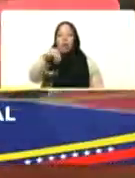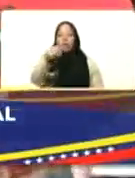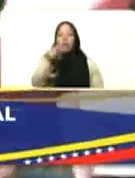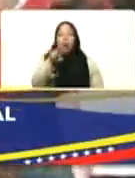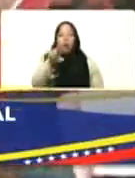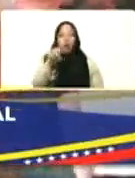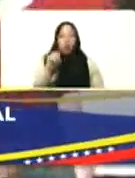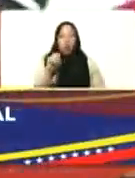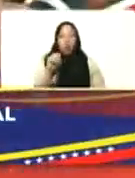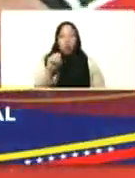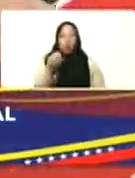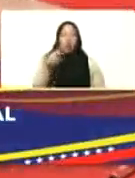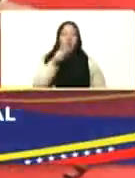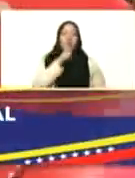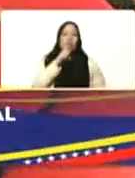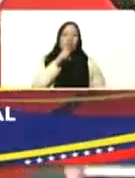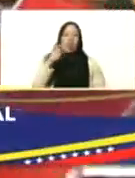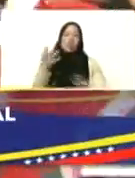saludarla.